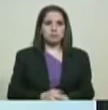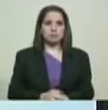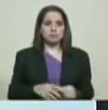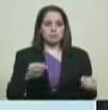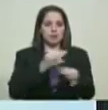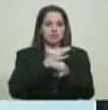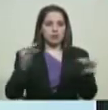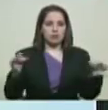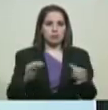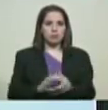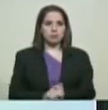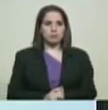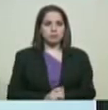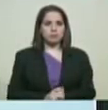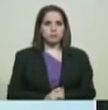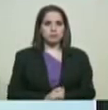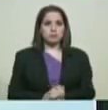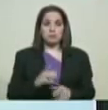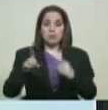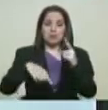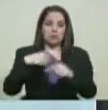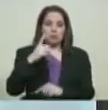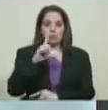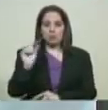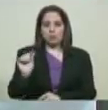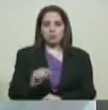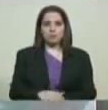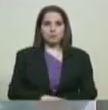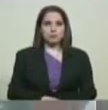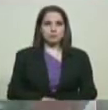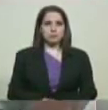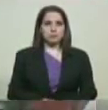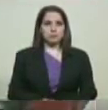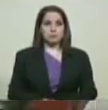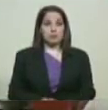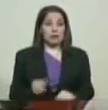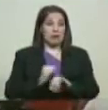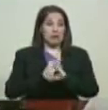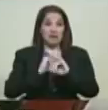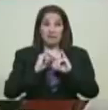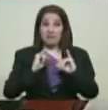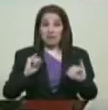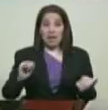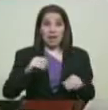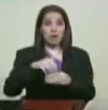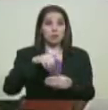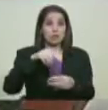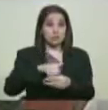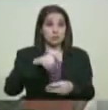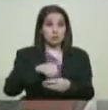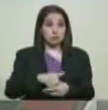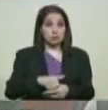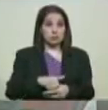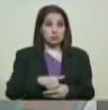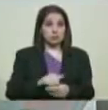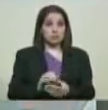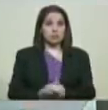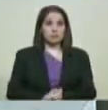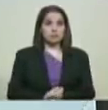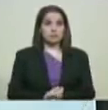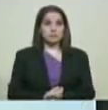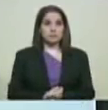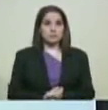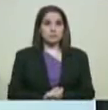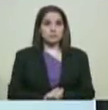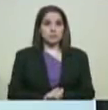Perfecto. Luego me retiro. Al finalizar la votación, se cierra el